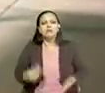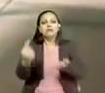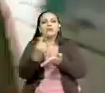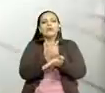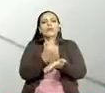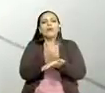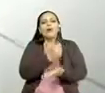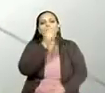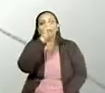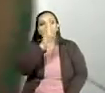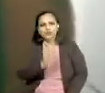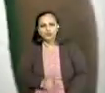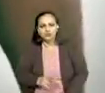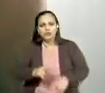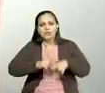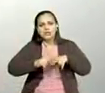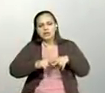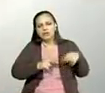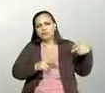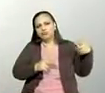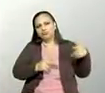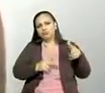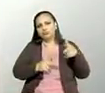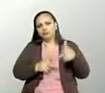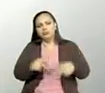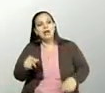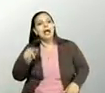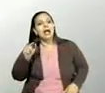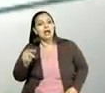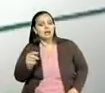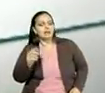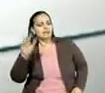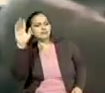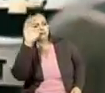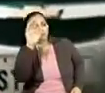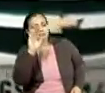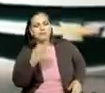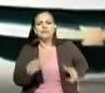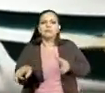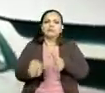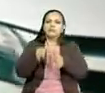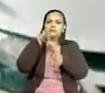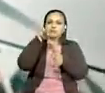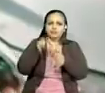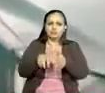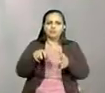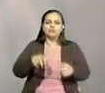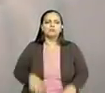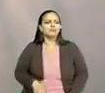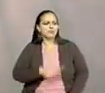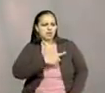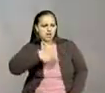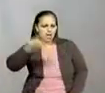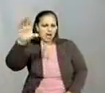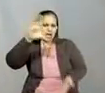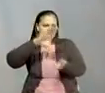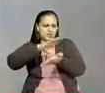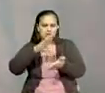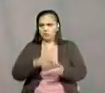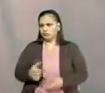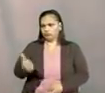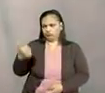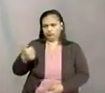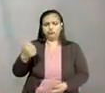Sur. Le solicitó una carrera hasta el centro de la ciudad. Una vez que llegaron al sitio, sacó a relucir